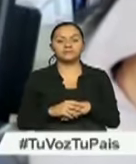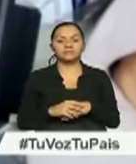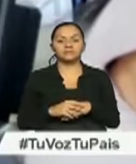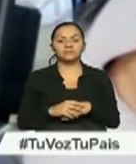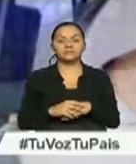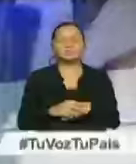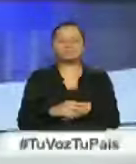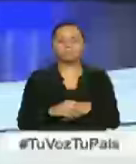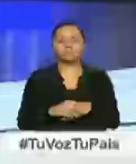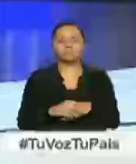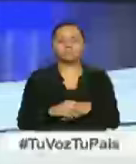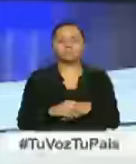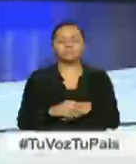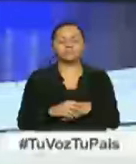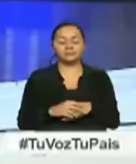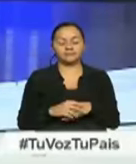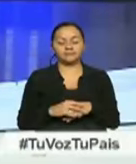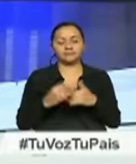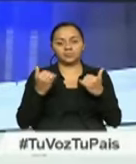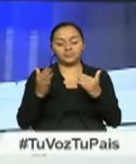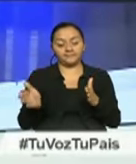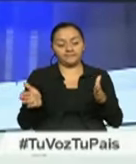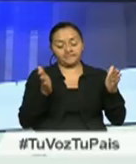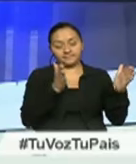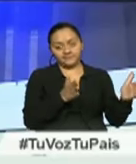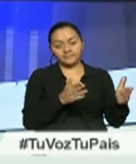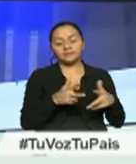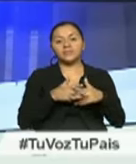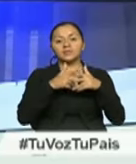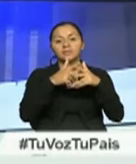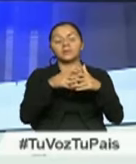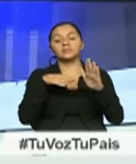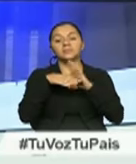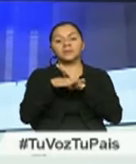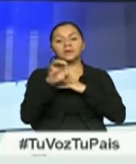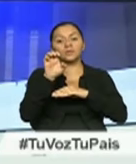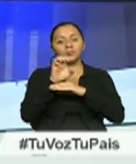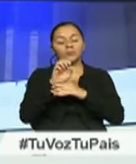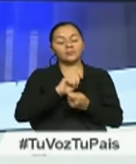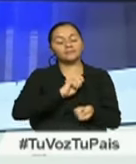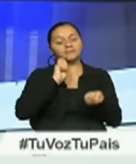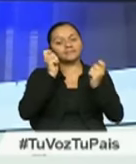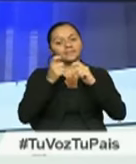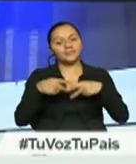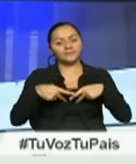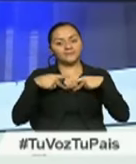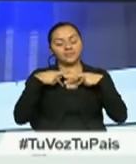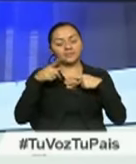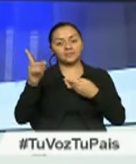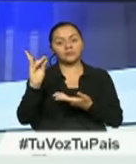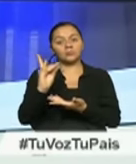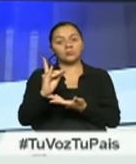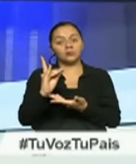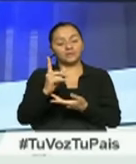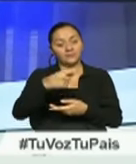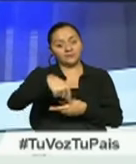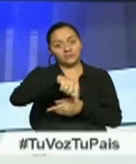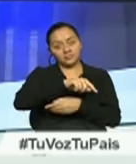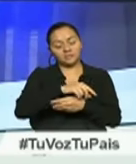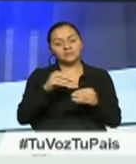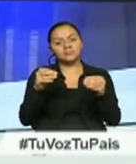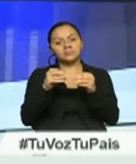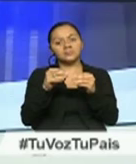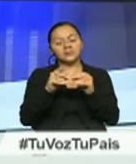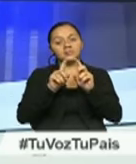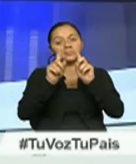Ciudadano. Ahora les contamos que los créditos de Banecuador siguen cambiando vidas. Esta vez ciudadanos de la provincia de Bolívar levantaron